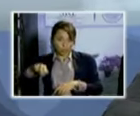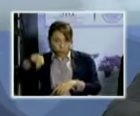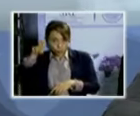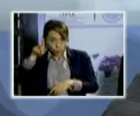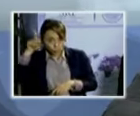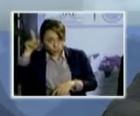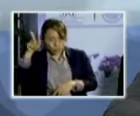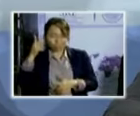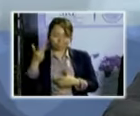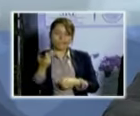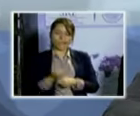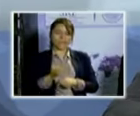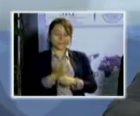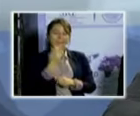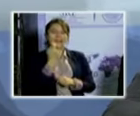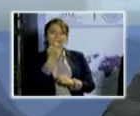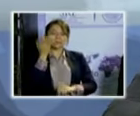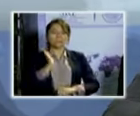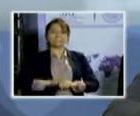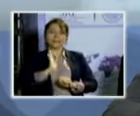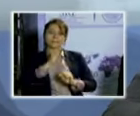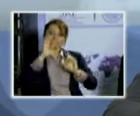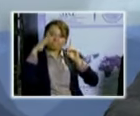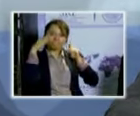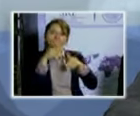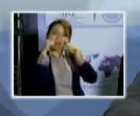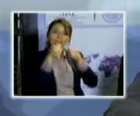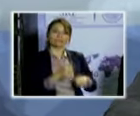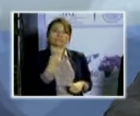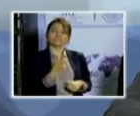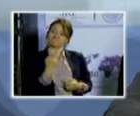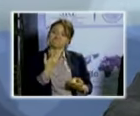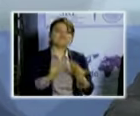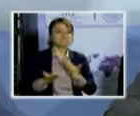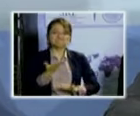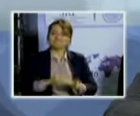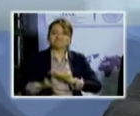estamos planteando. Y todo eso seguramente